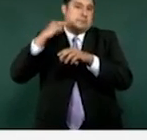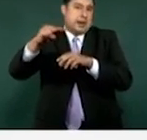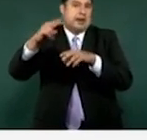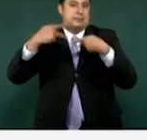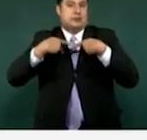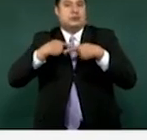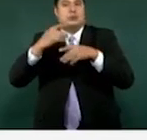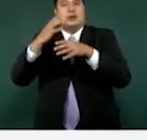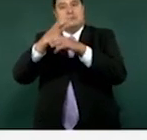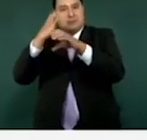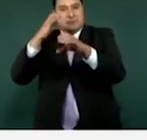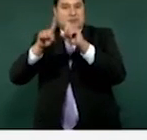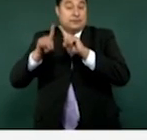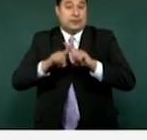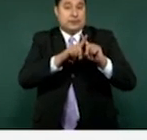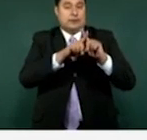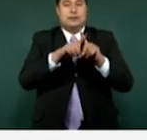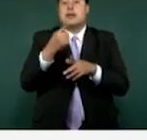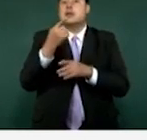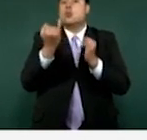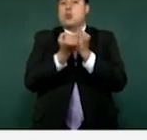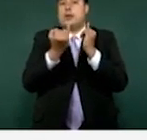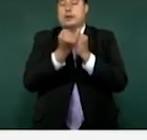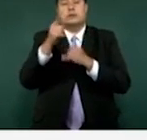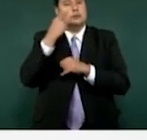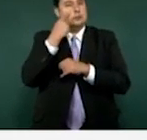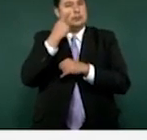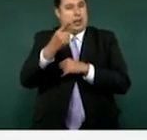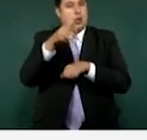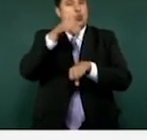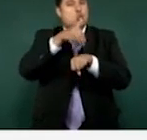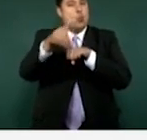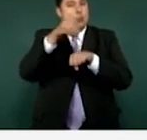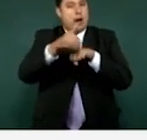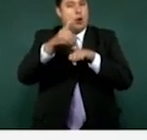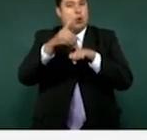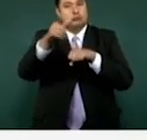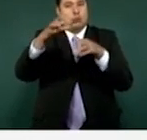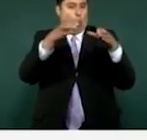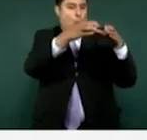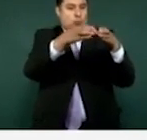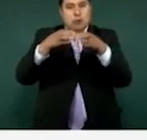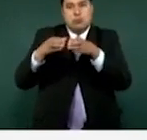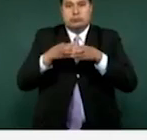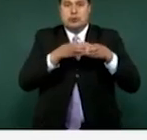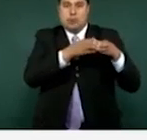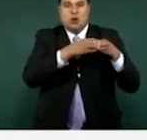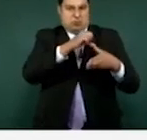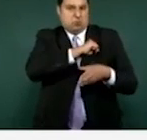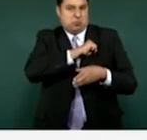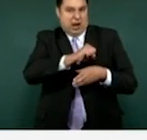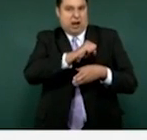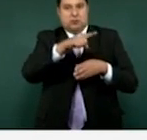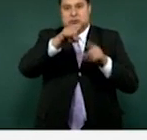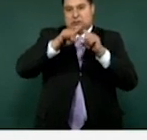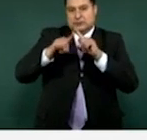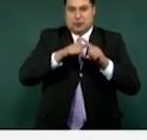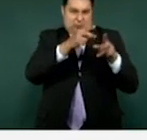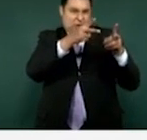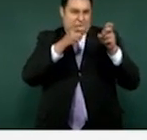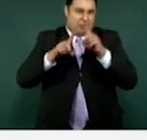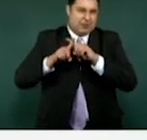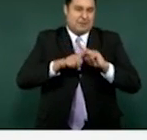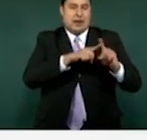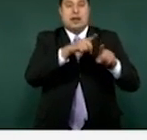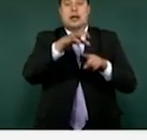Y también lo que podemos ver aquí son los números de grupos delictivos que existen alrededor de este estado, pues este